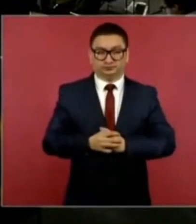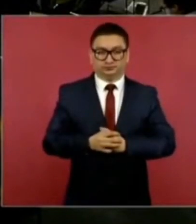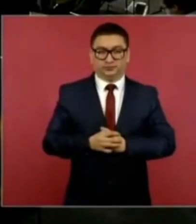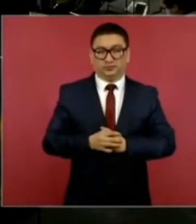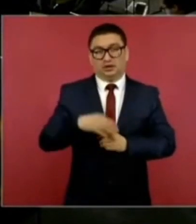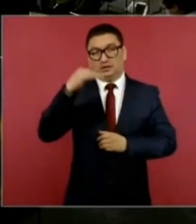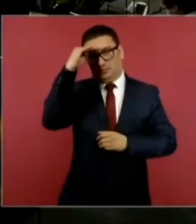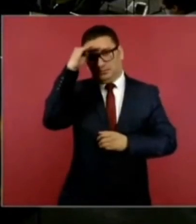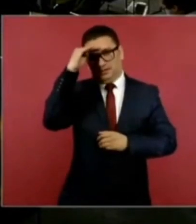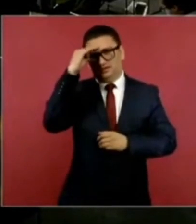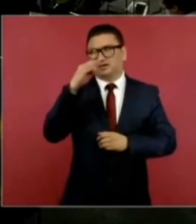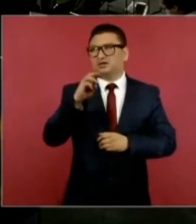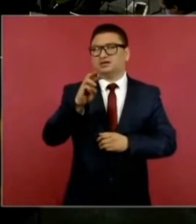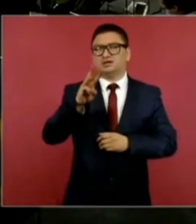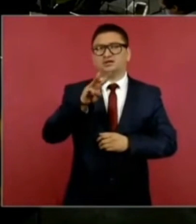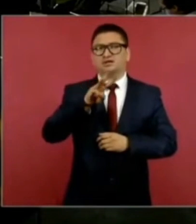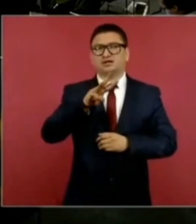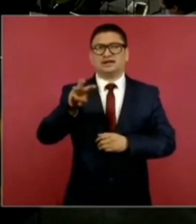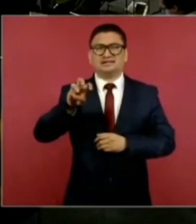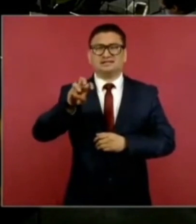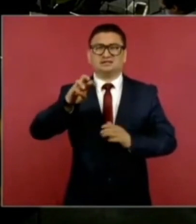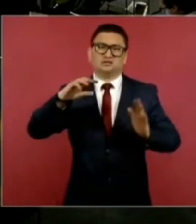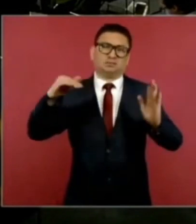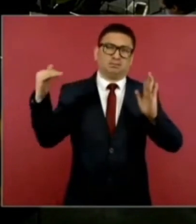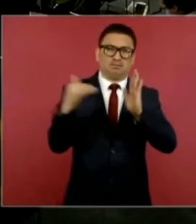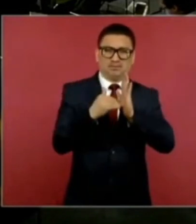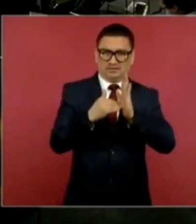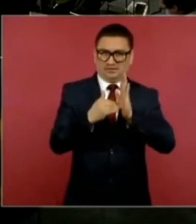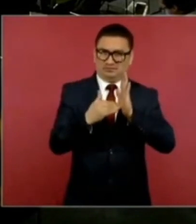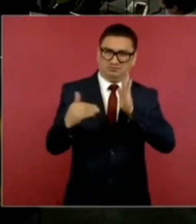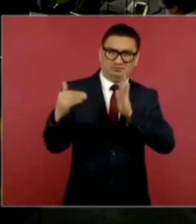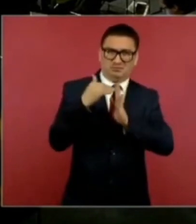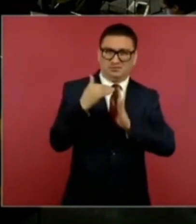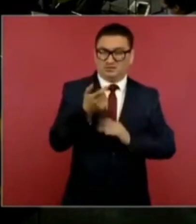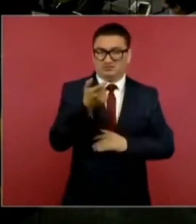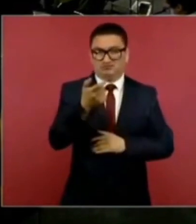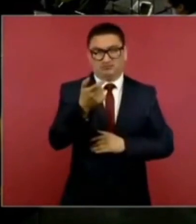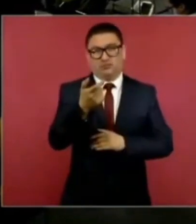hacerlo en 300,000 millones, así de salida.